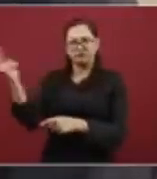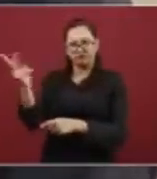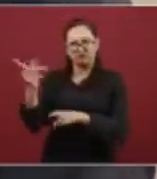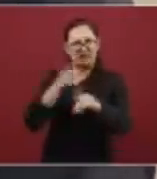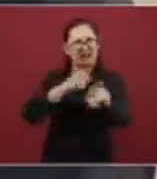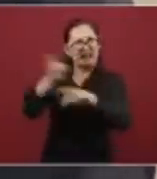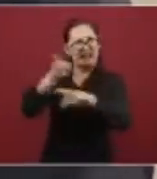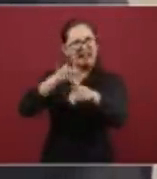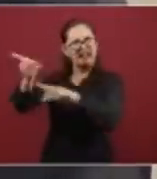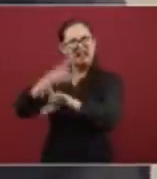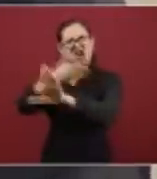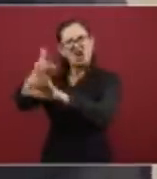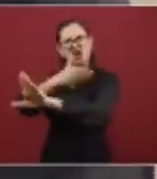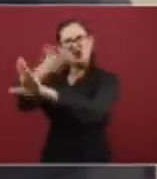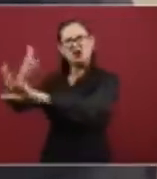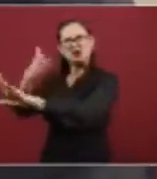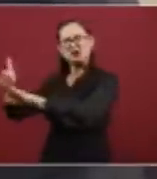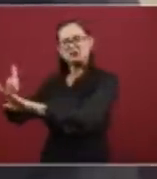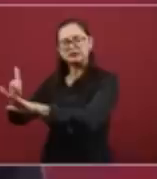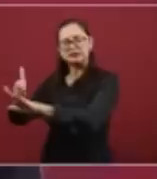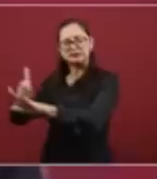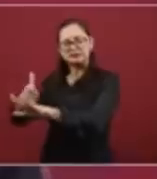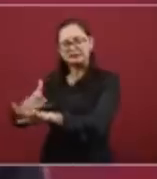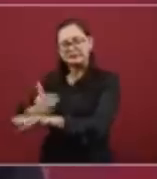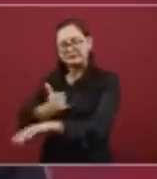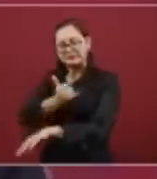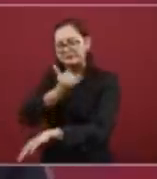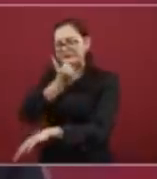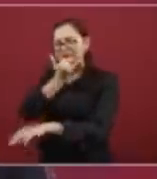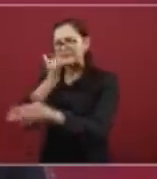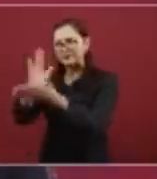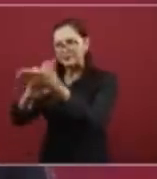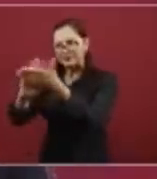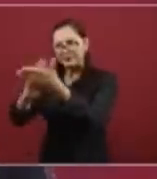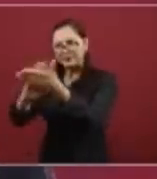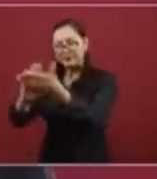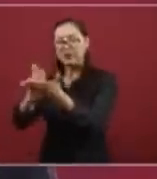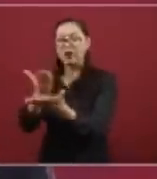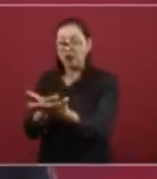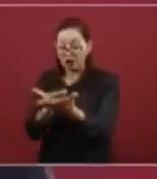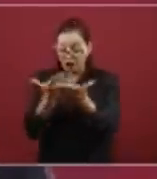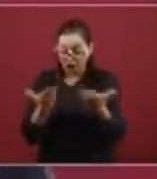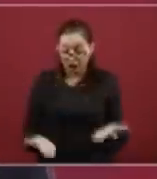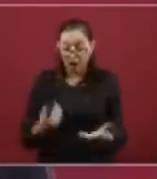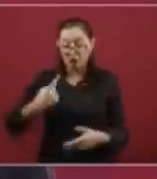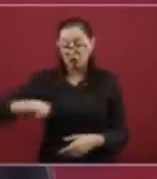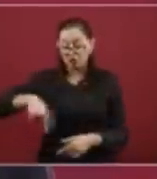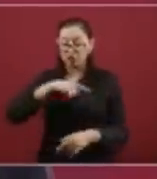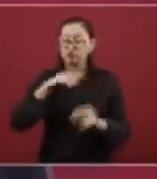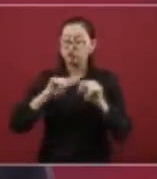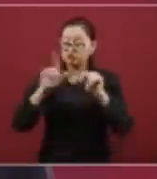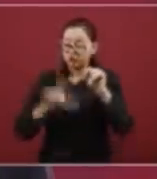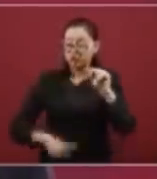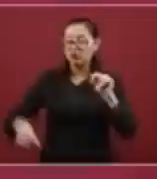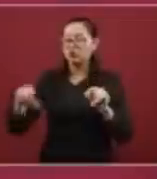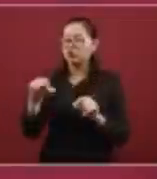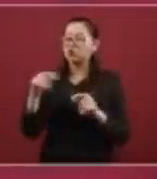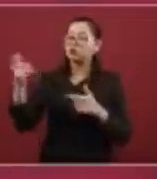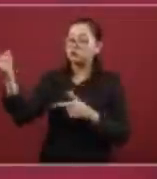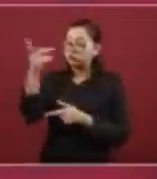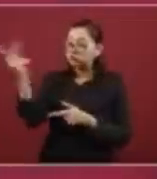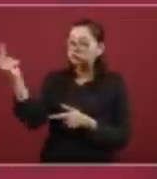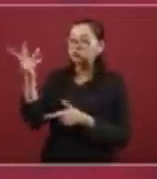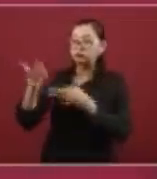Nosotros también, yo en representación del Estado mexicano voy a pedir perdón a los